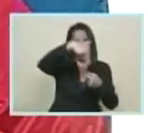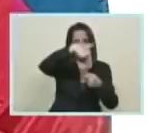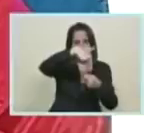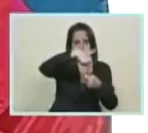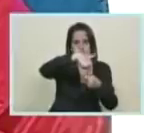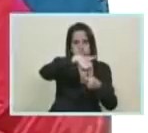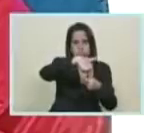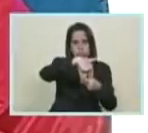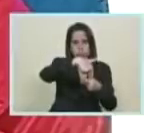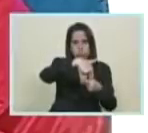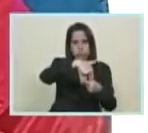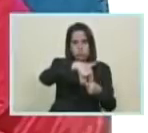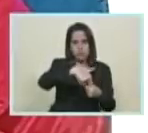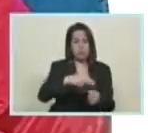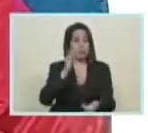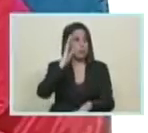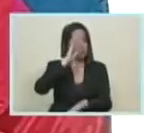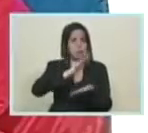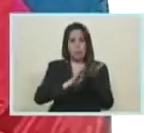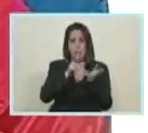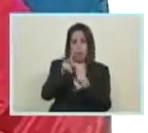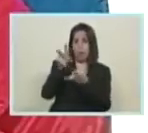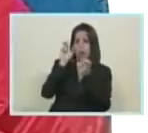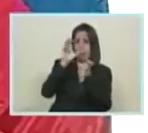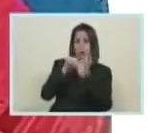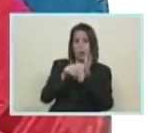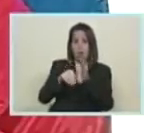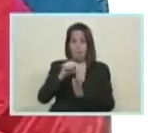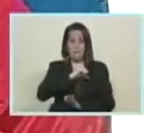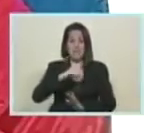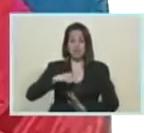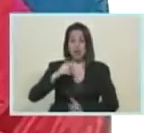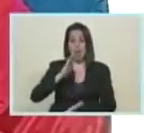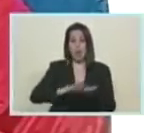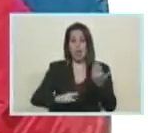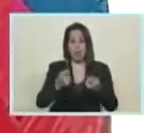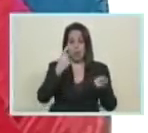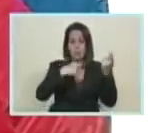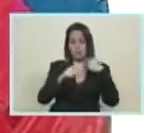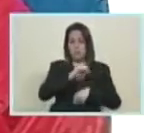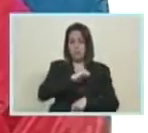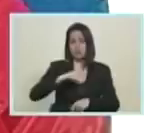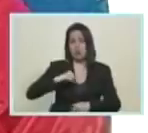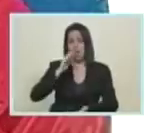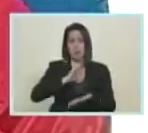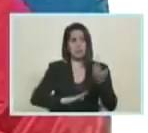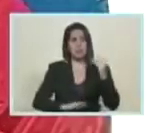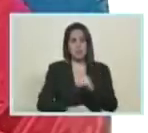de productos y cobraban en cuentas personales de esas mafias.